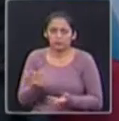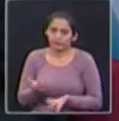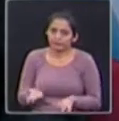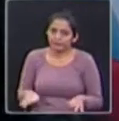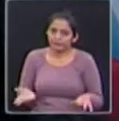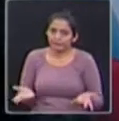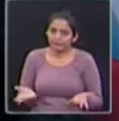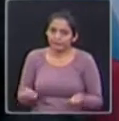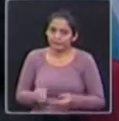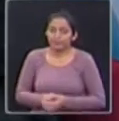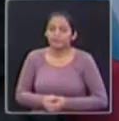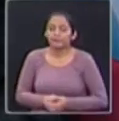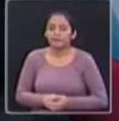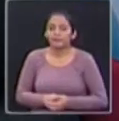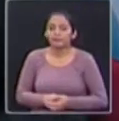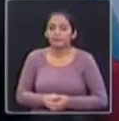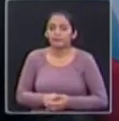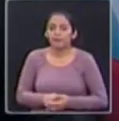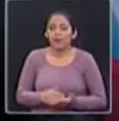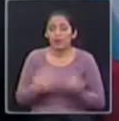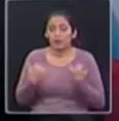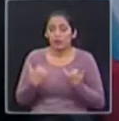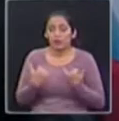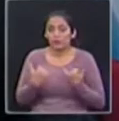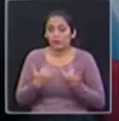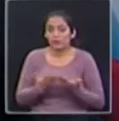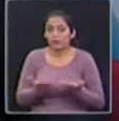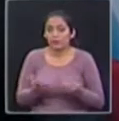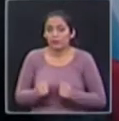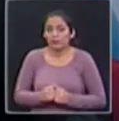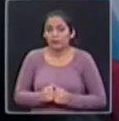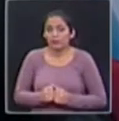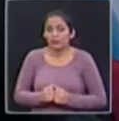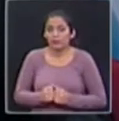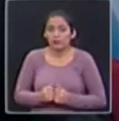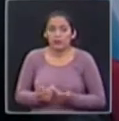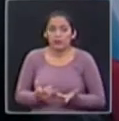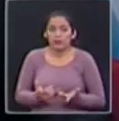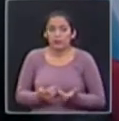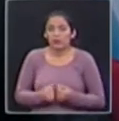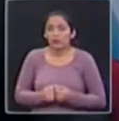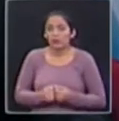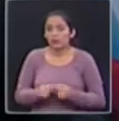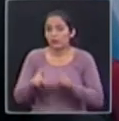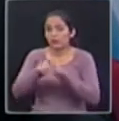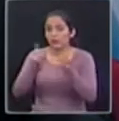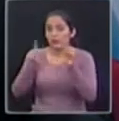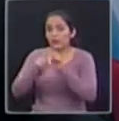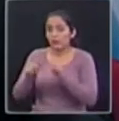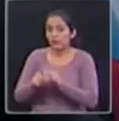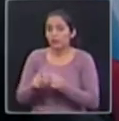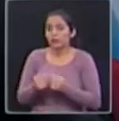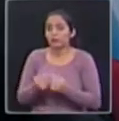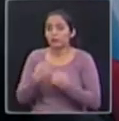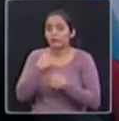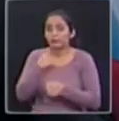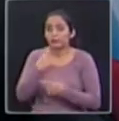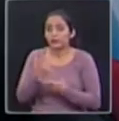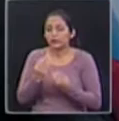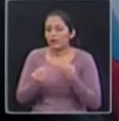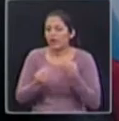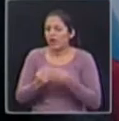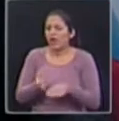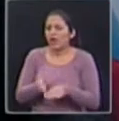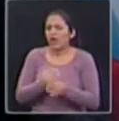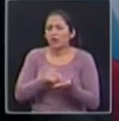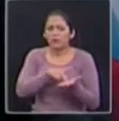del anticipo de impuesto a la renta el problema es para estas circunstancias que termina siendo un costo fuerte para las empresas y no solamente es impuesto sino que debemos ya trabajar